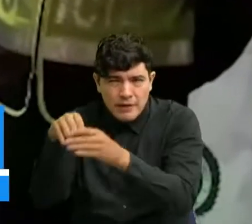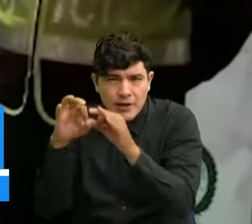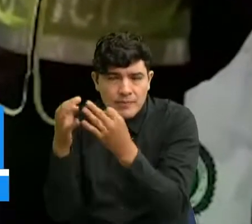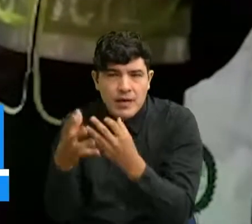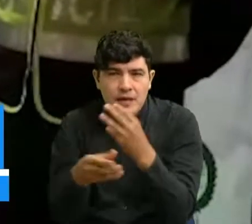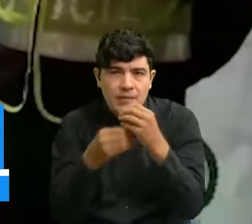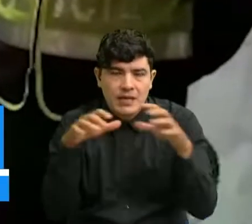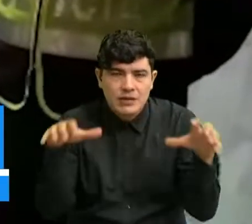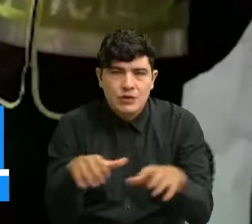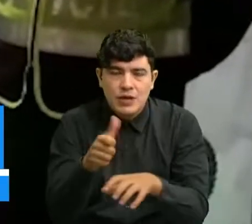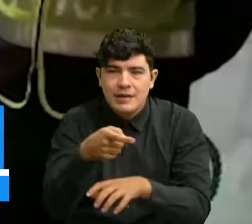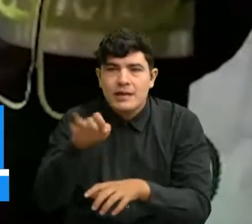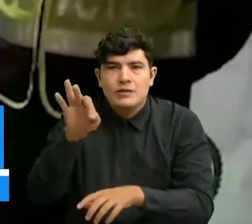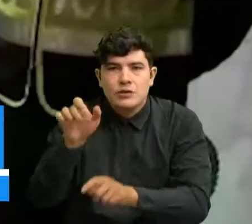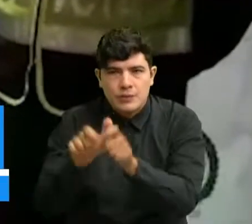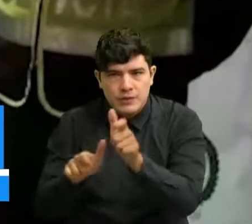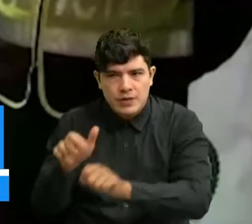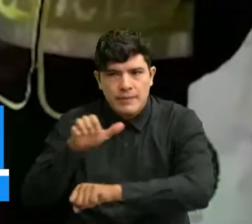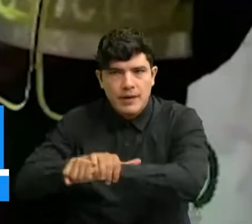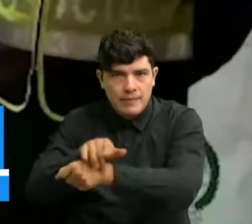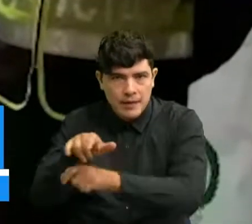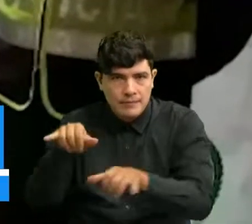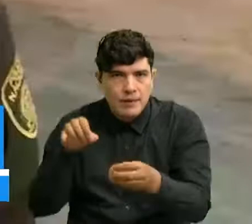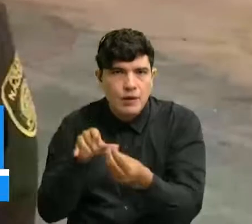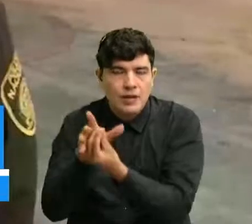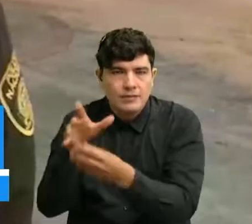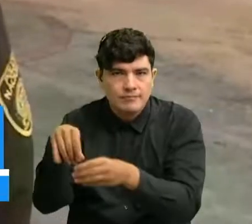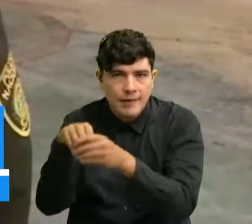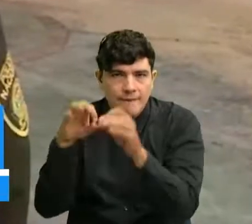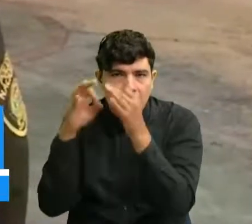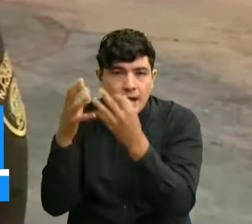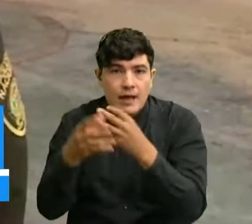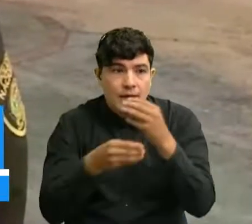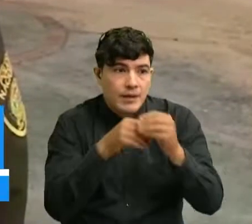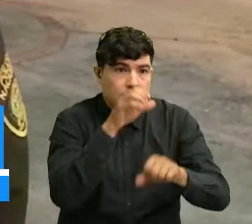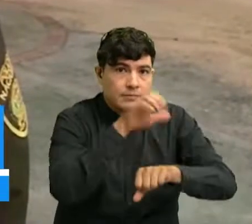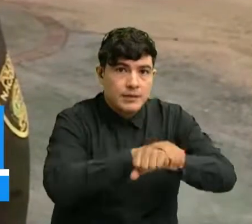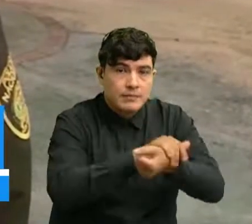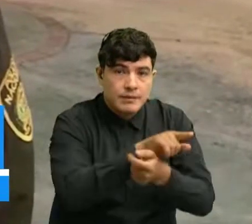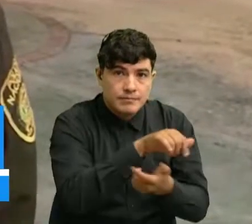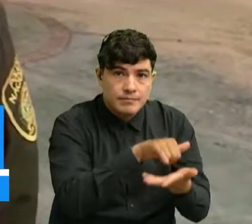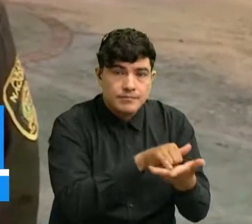delito. Asimismo, se incauta un total de